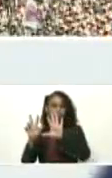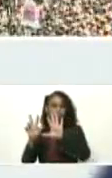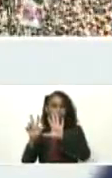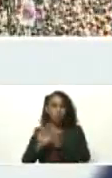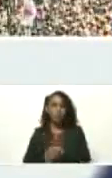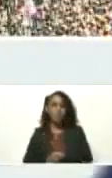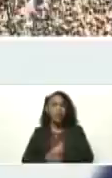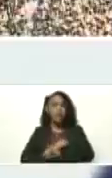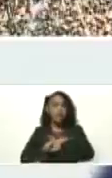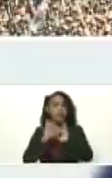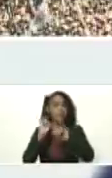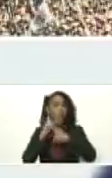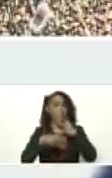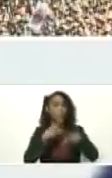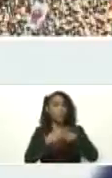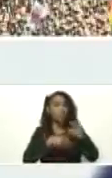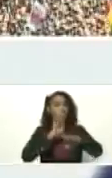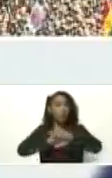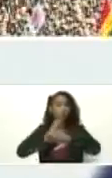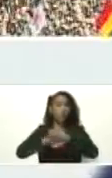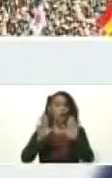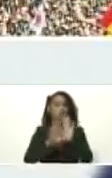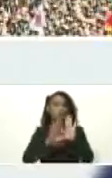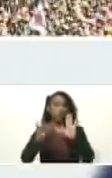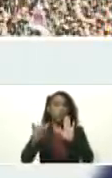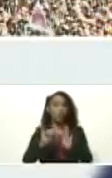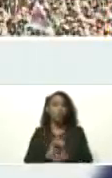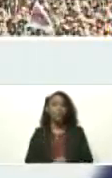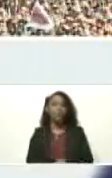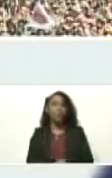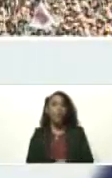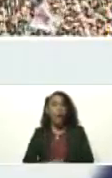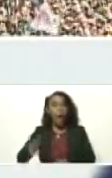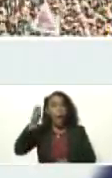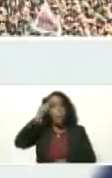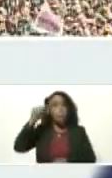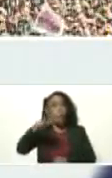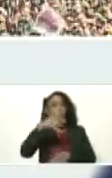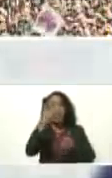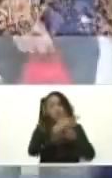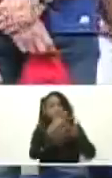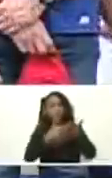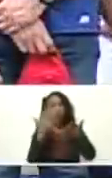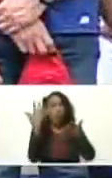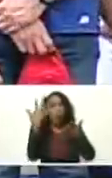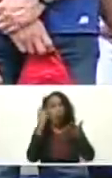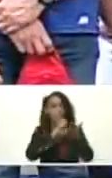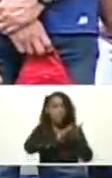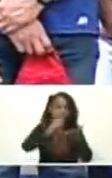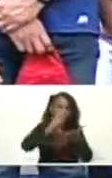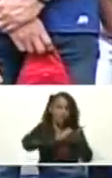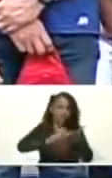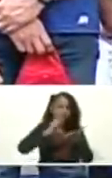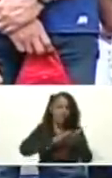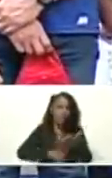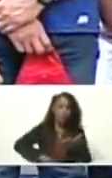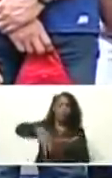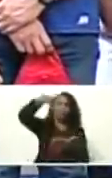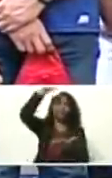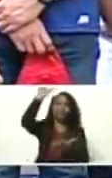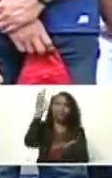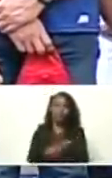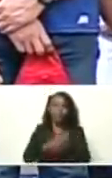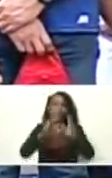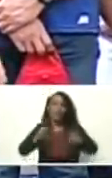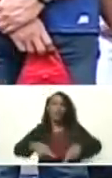Se convocó al proceso constituyente y el pueblo escribió con su mano y aprobó en